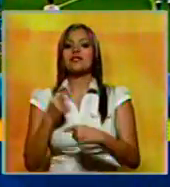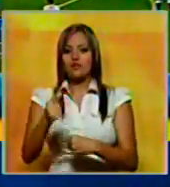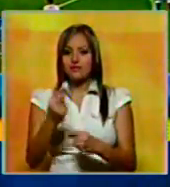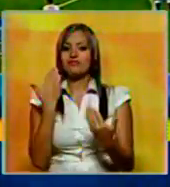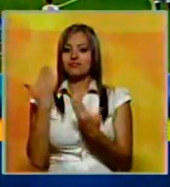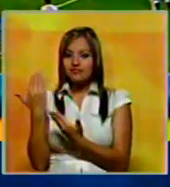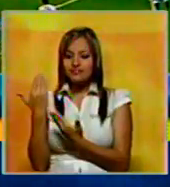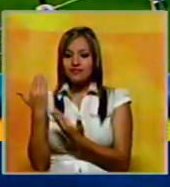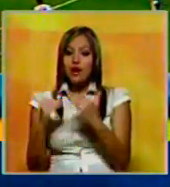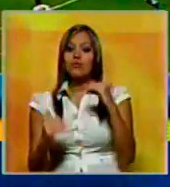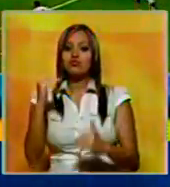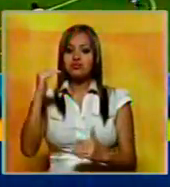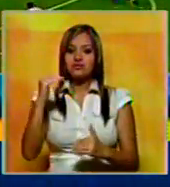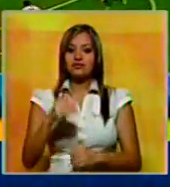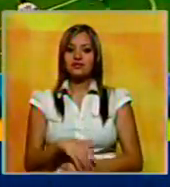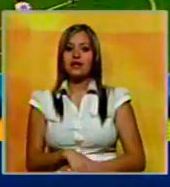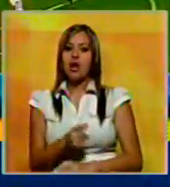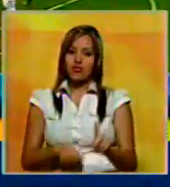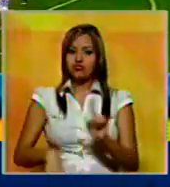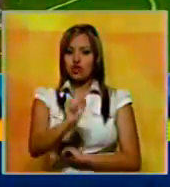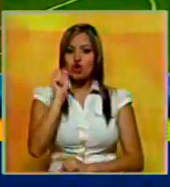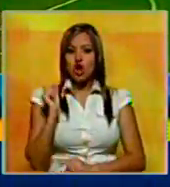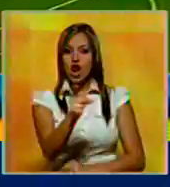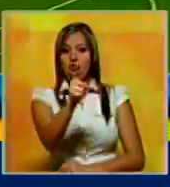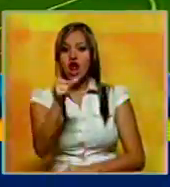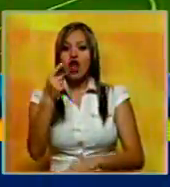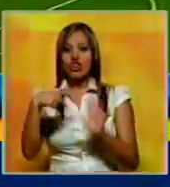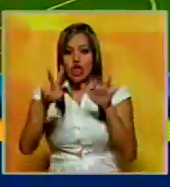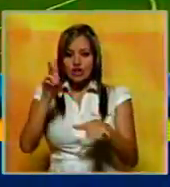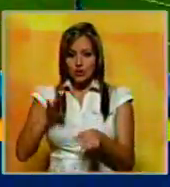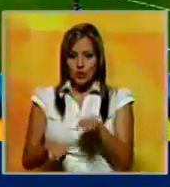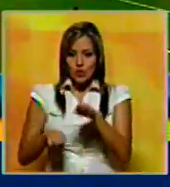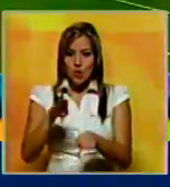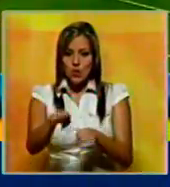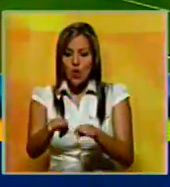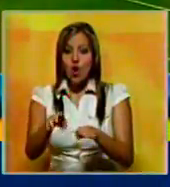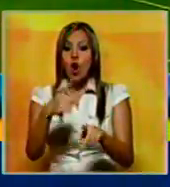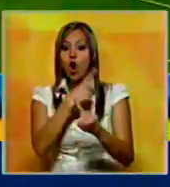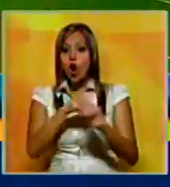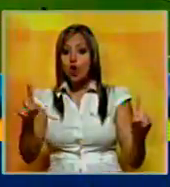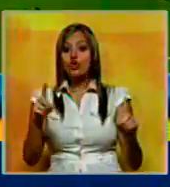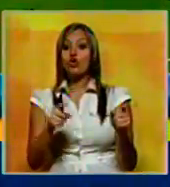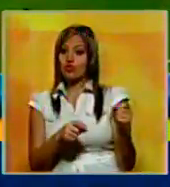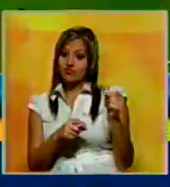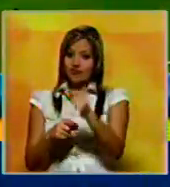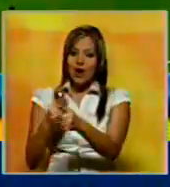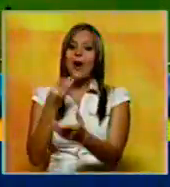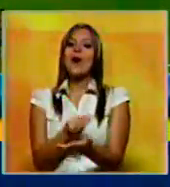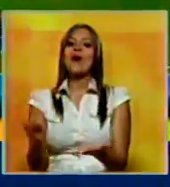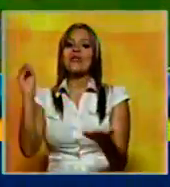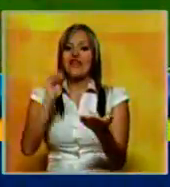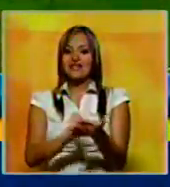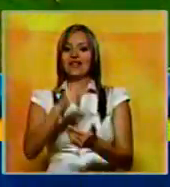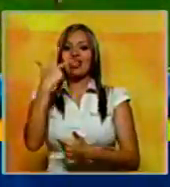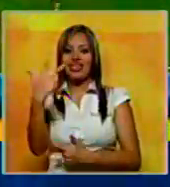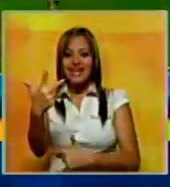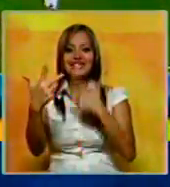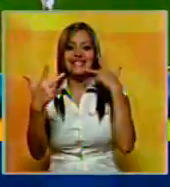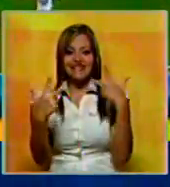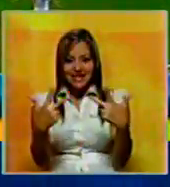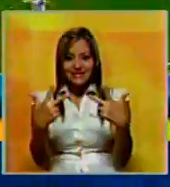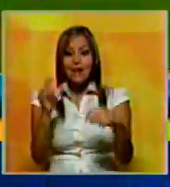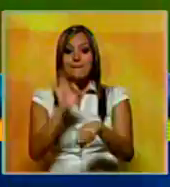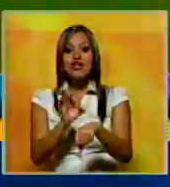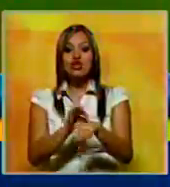azurra se fue arriba con tanto en Mario Balotelli desde los 12 pasos Aunque shingi okasaki volvió a empatar las acciones a